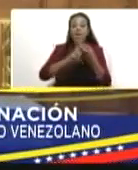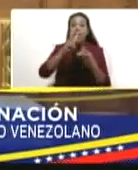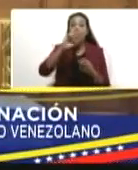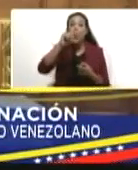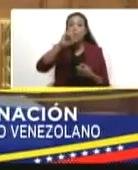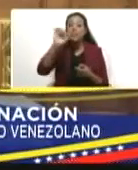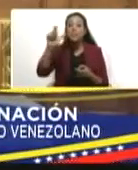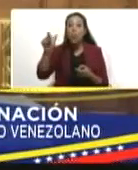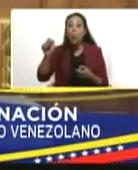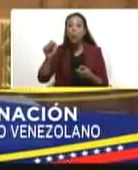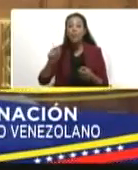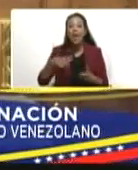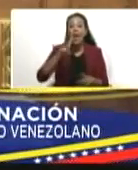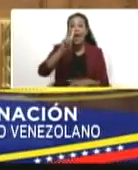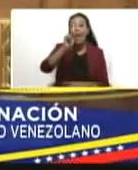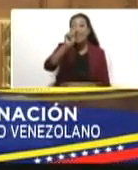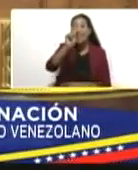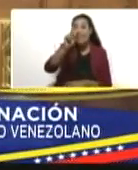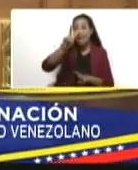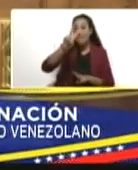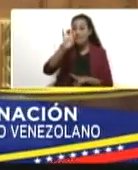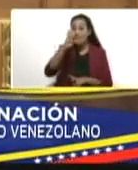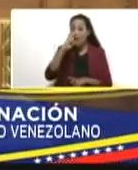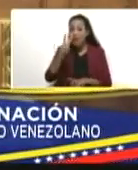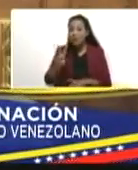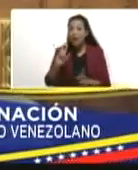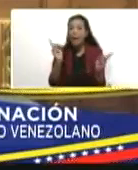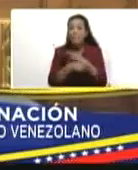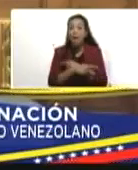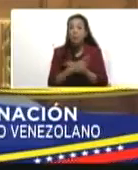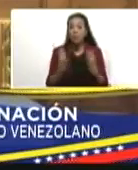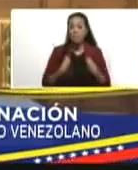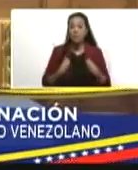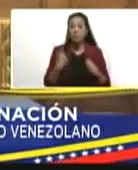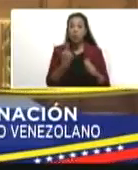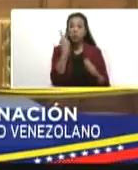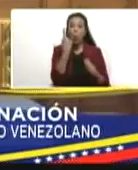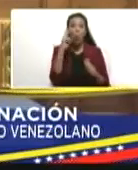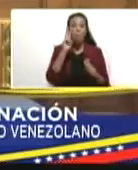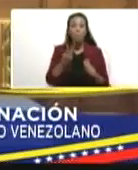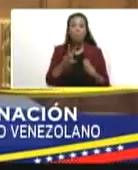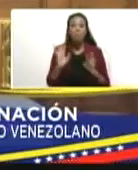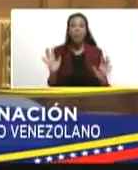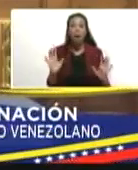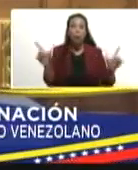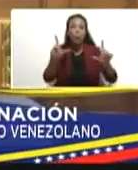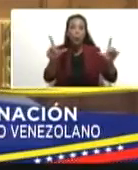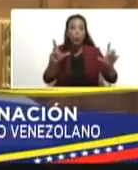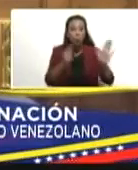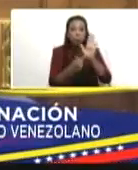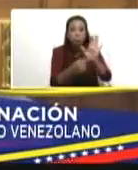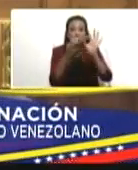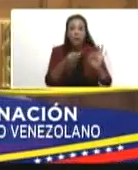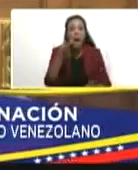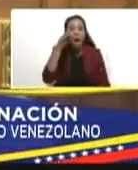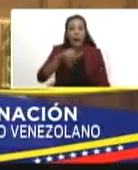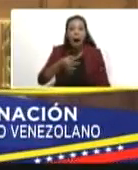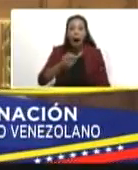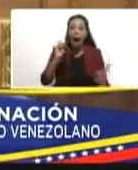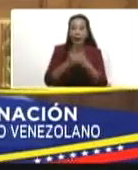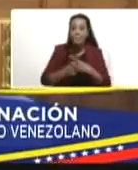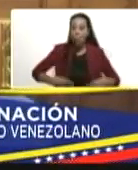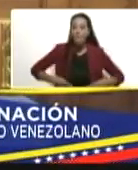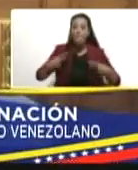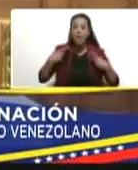esposa de winon en el programa cambiando vida es el único sitio donde yo veo manifestar de de